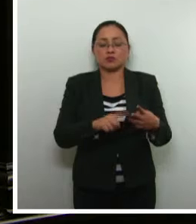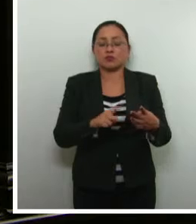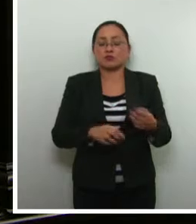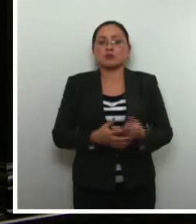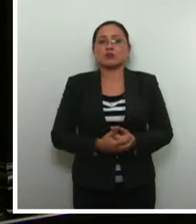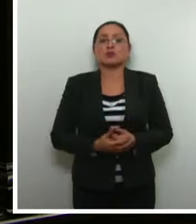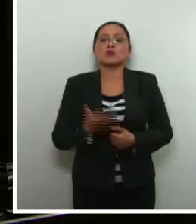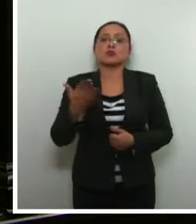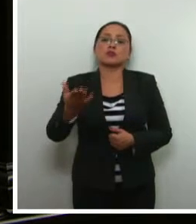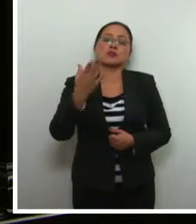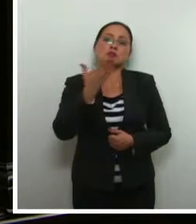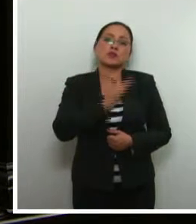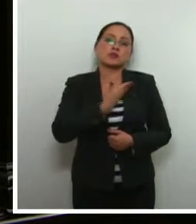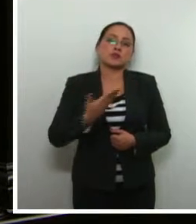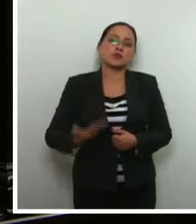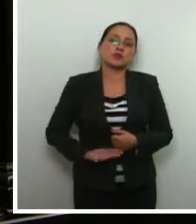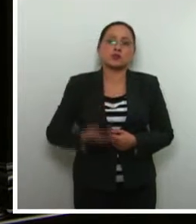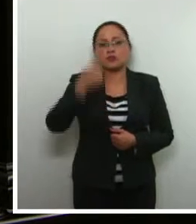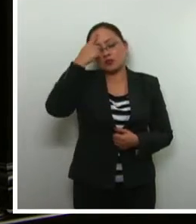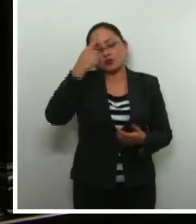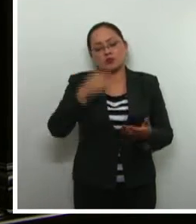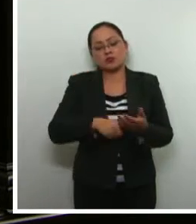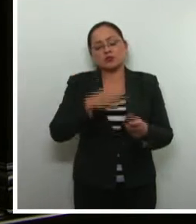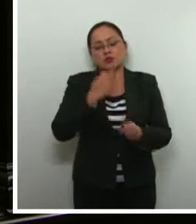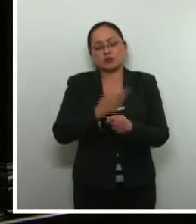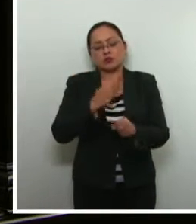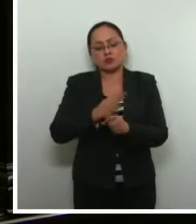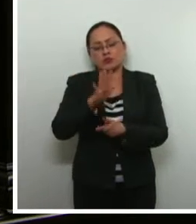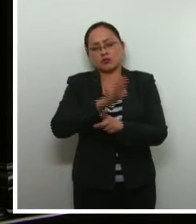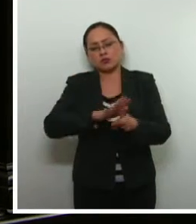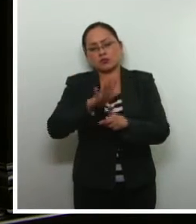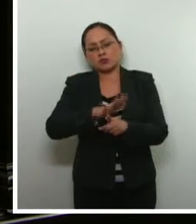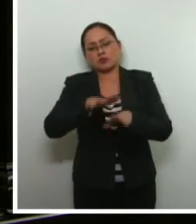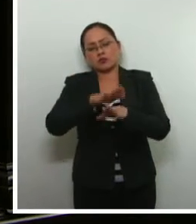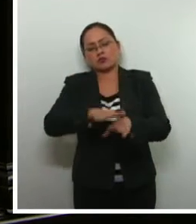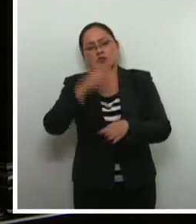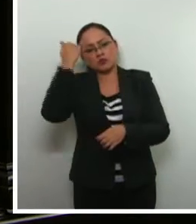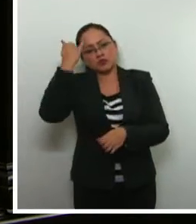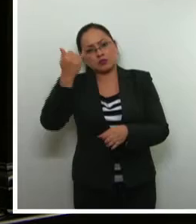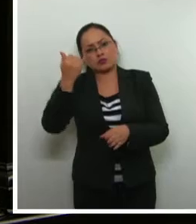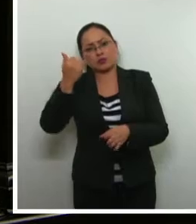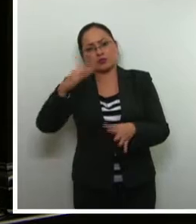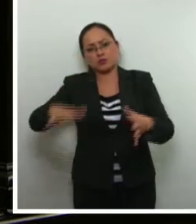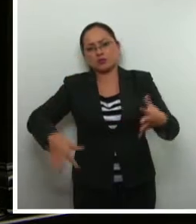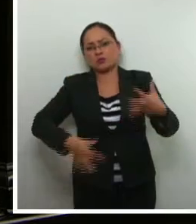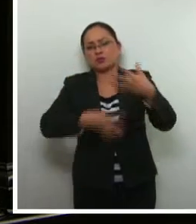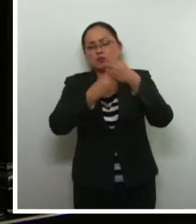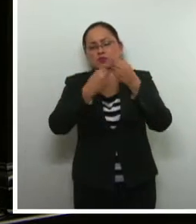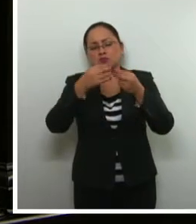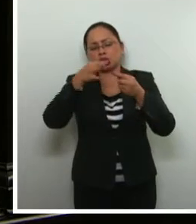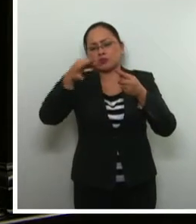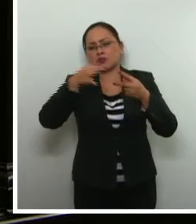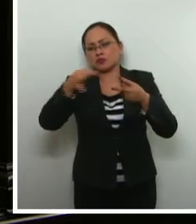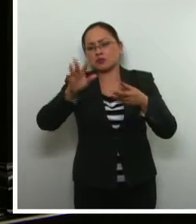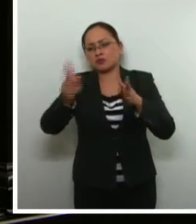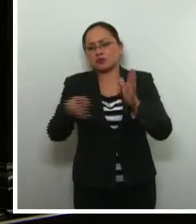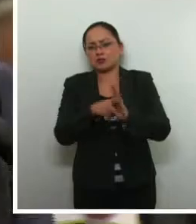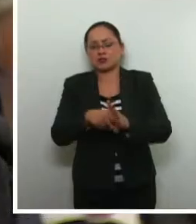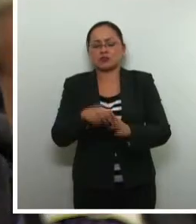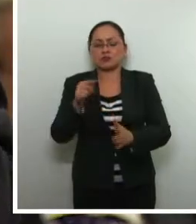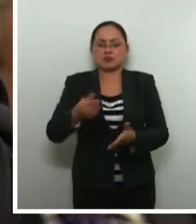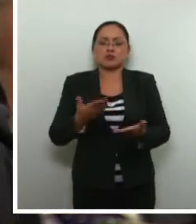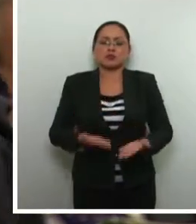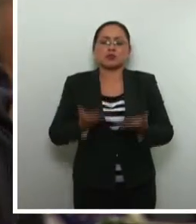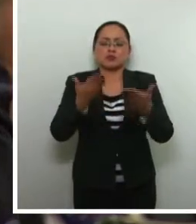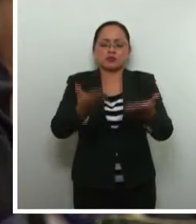Presidente, yo creo que nos está contaminando la idea de hablar de megareservas. Yo le sugiero al Pleno,